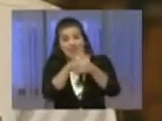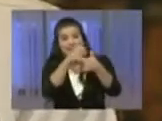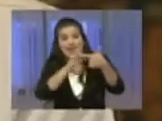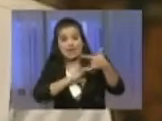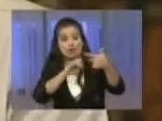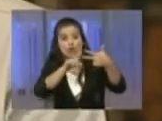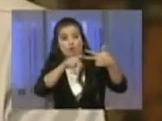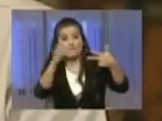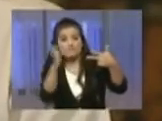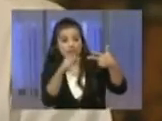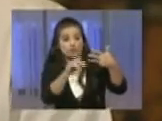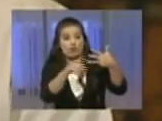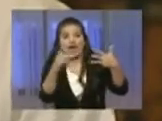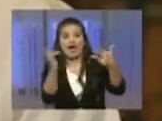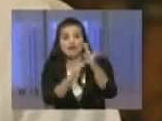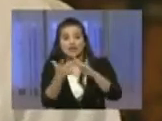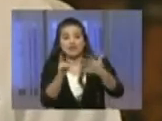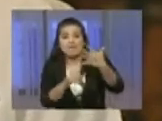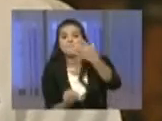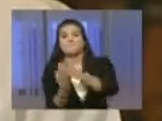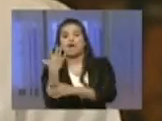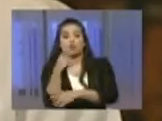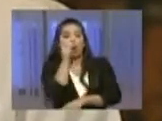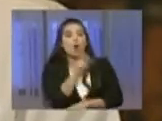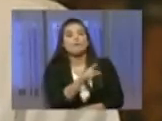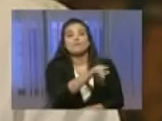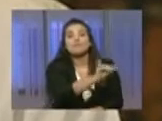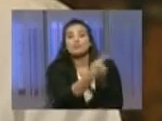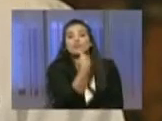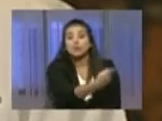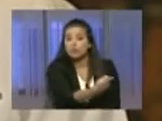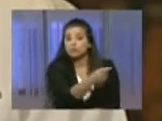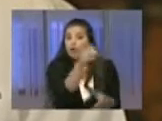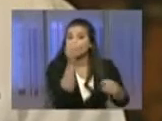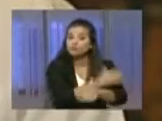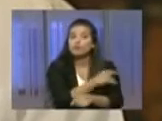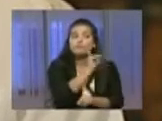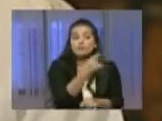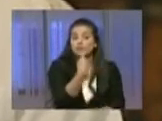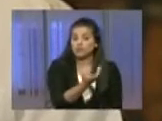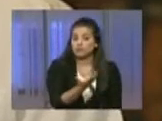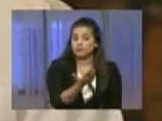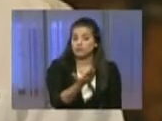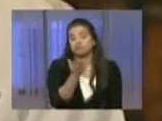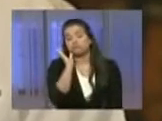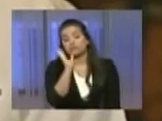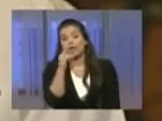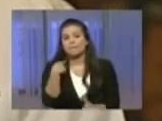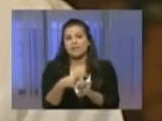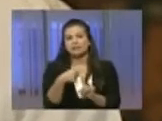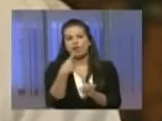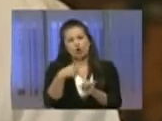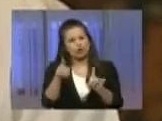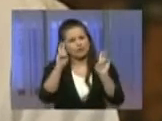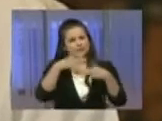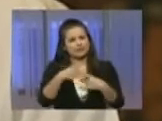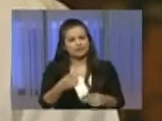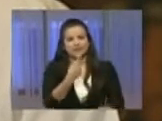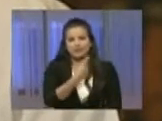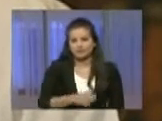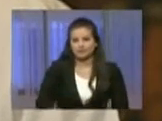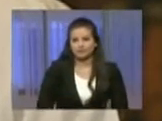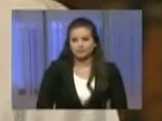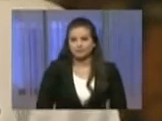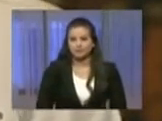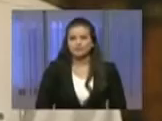según Vicente bello y dice otras cosas que son muy interesantes dice por ejemplo no tiene eh